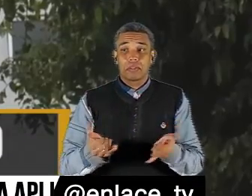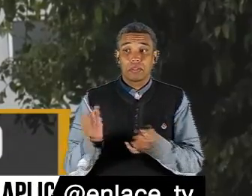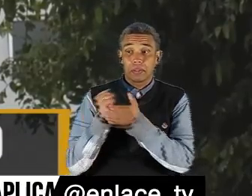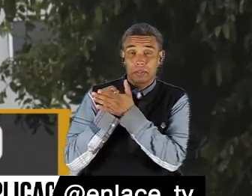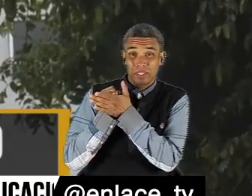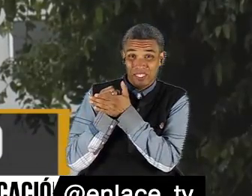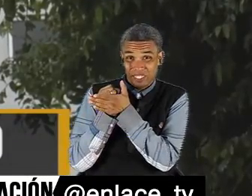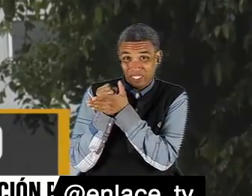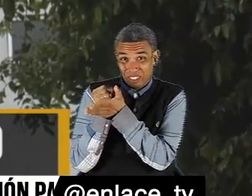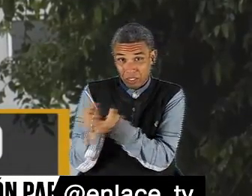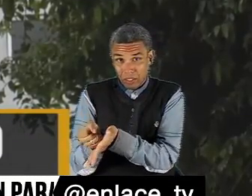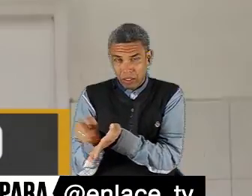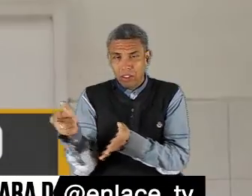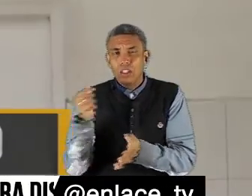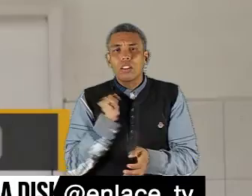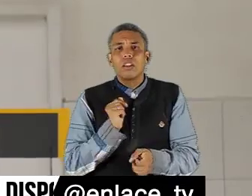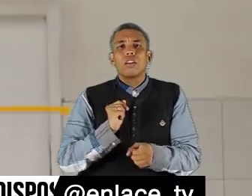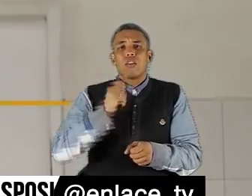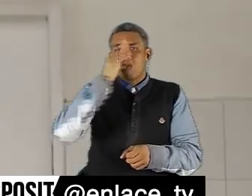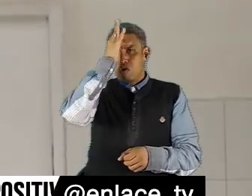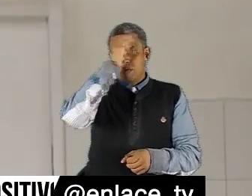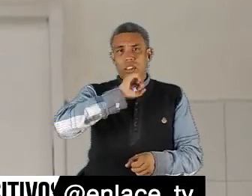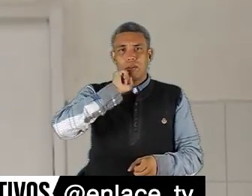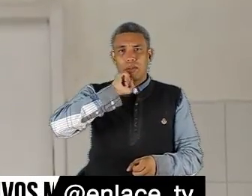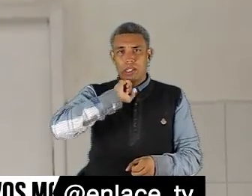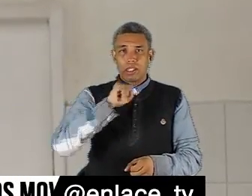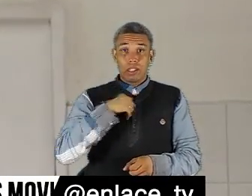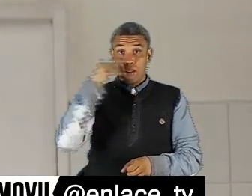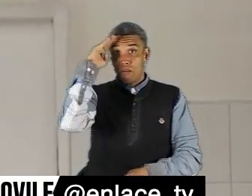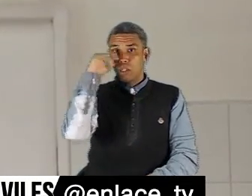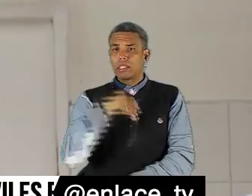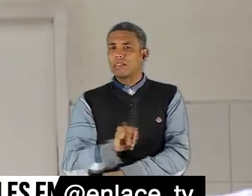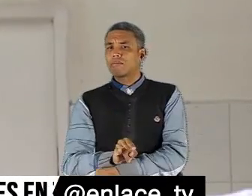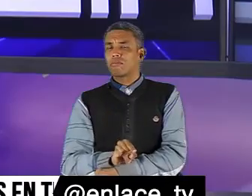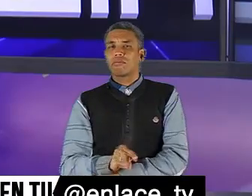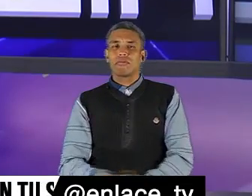Hospital Regional del Magdalena Medio, donde es custodiado por la policía.